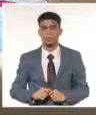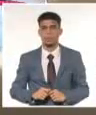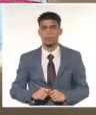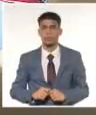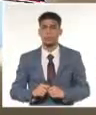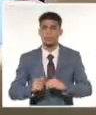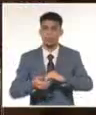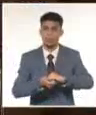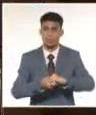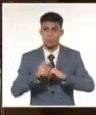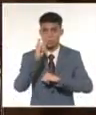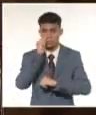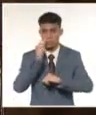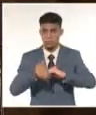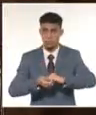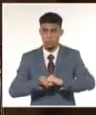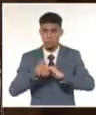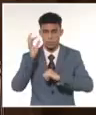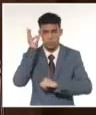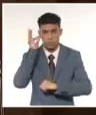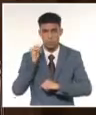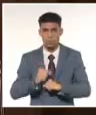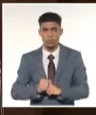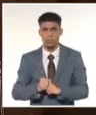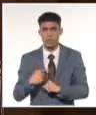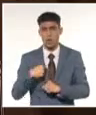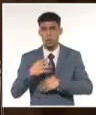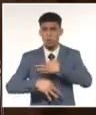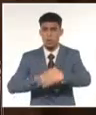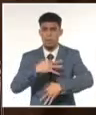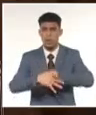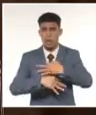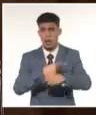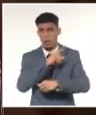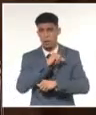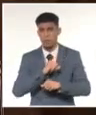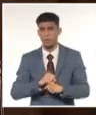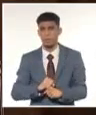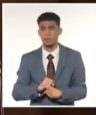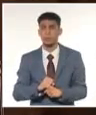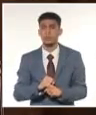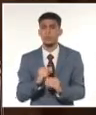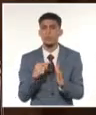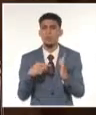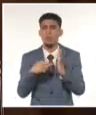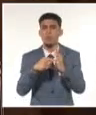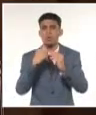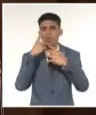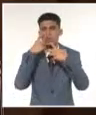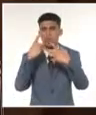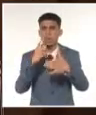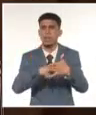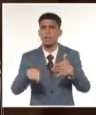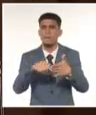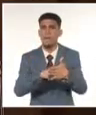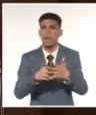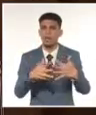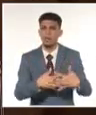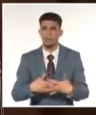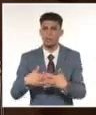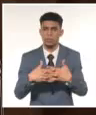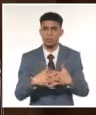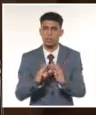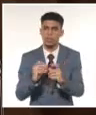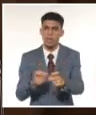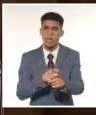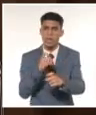Compañeras y compañeros, mencionaba anteriormente el desgaste como un elemento central en el plan del adversario en su guerra económica